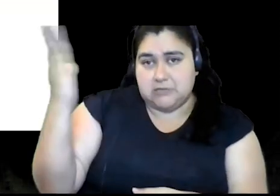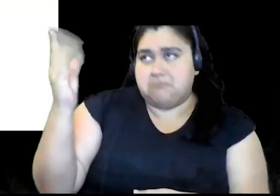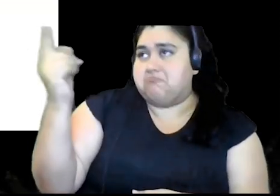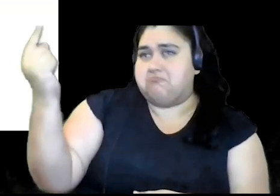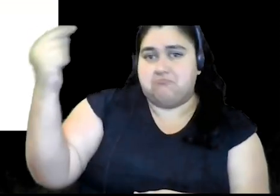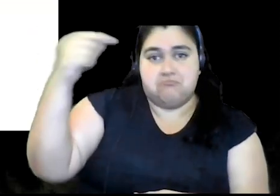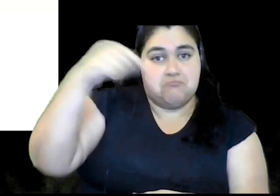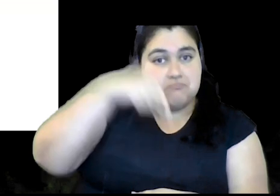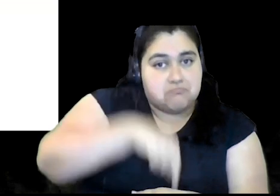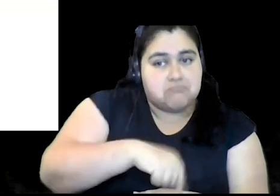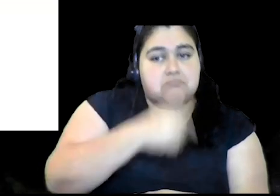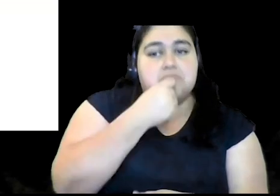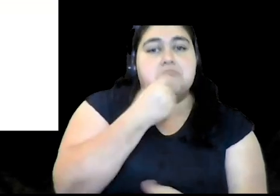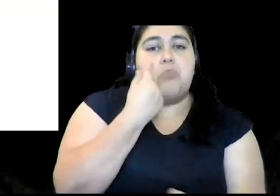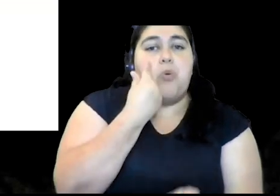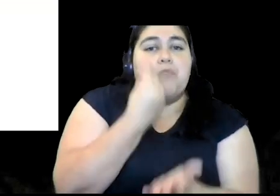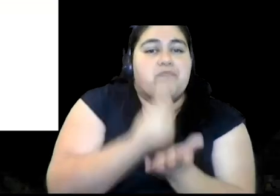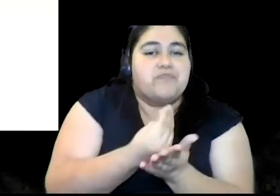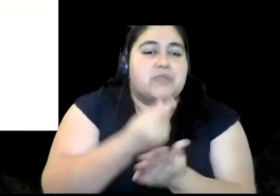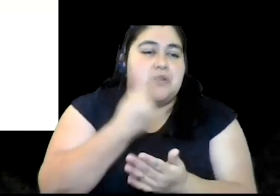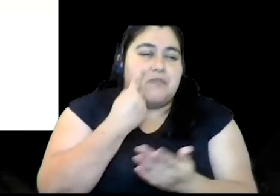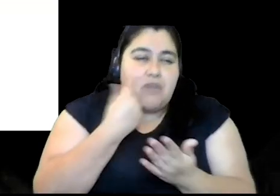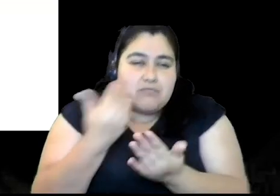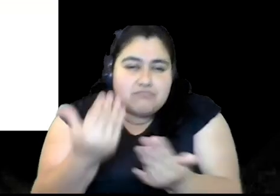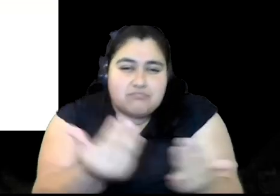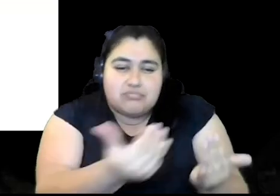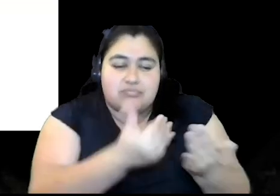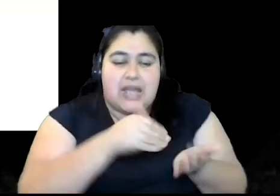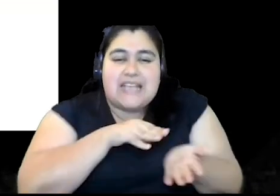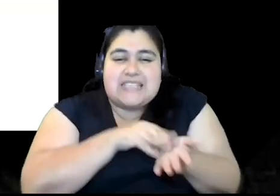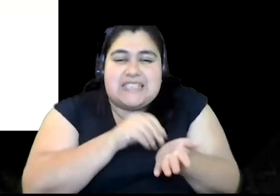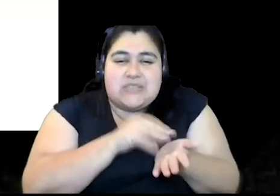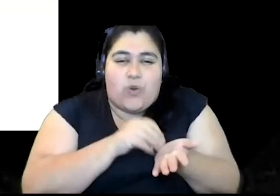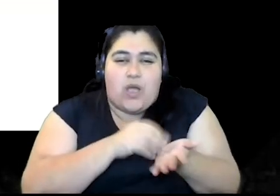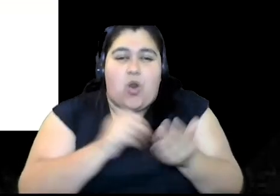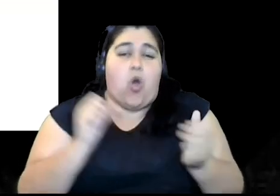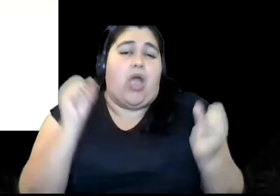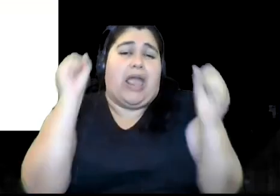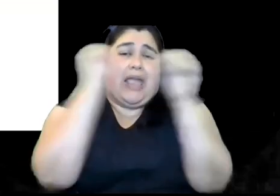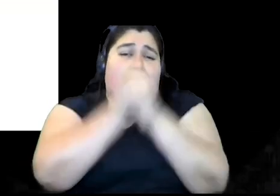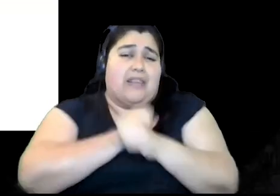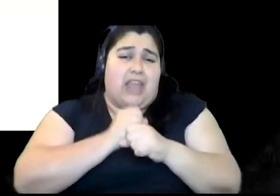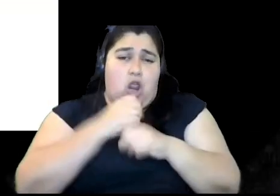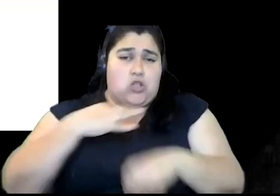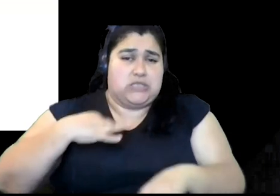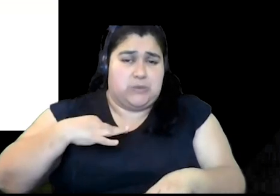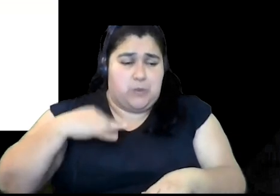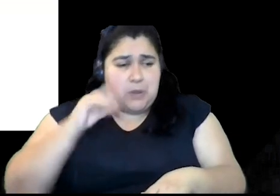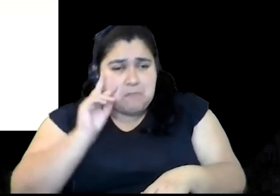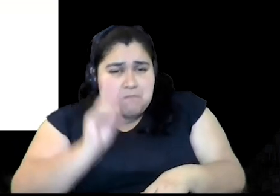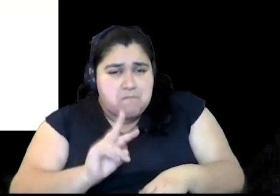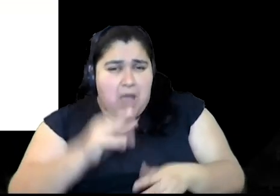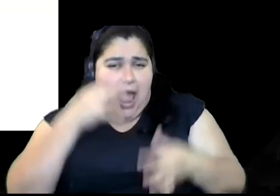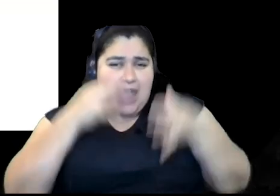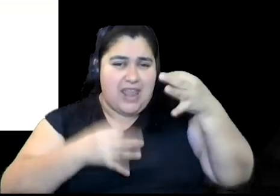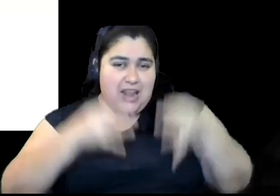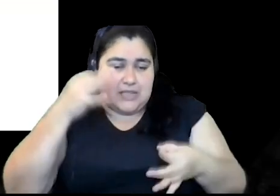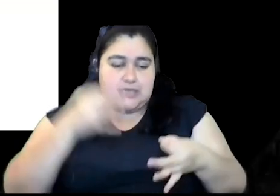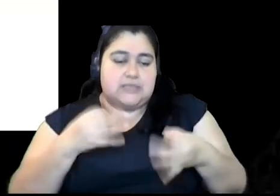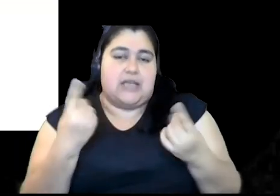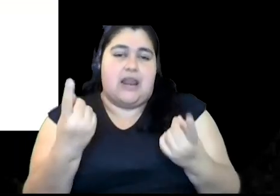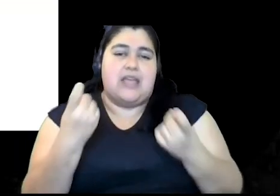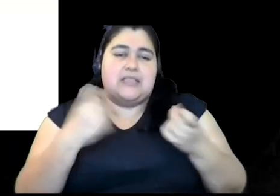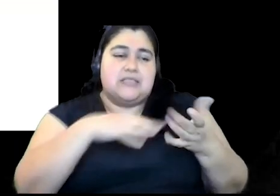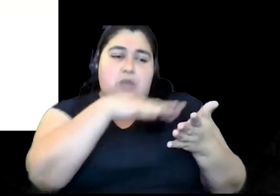al país a hacer un estudio de suelos, un ingeniero civil, viene a hacer un estudio de suelos porque tiene que hacer un informe